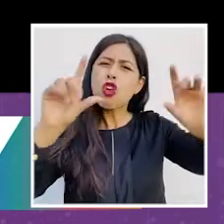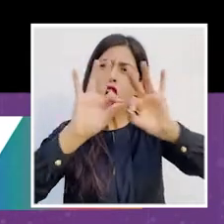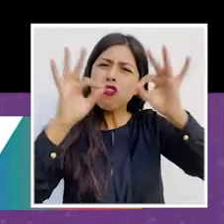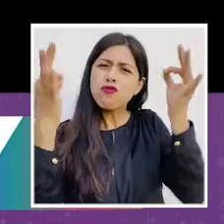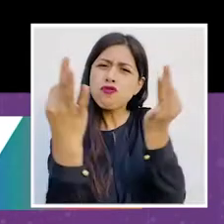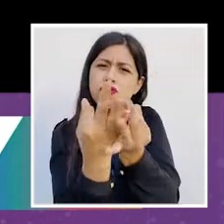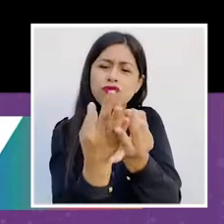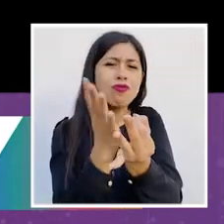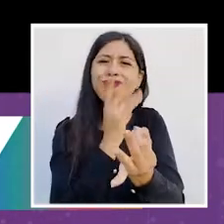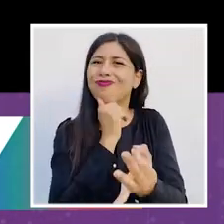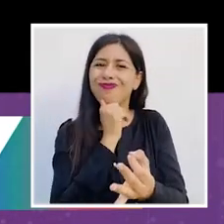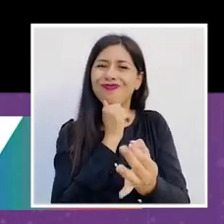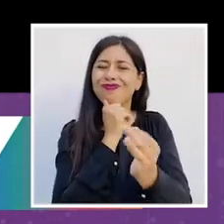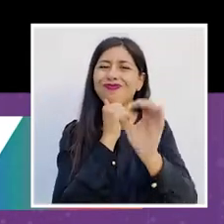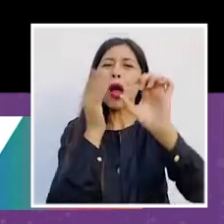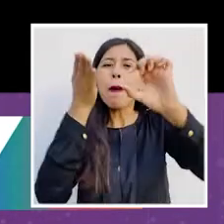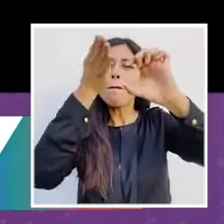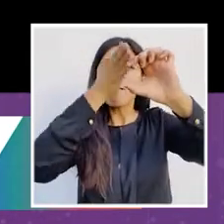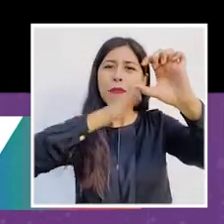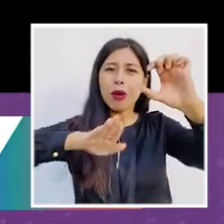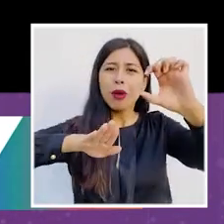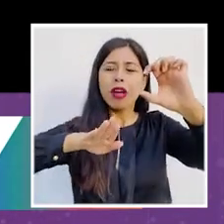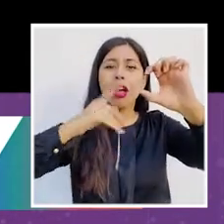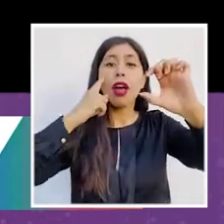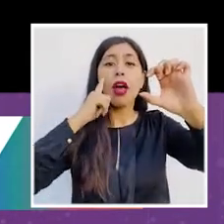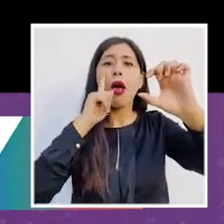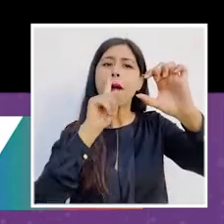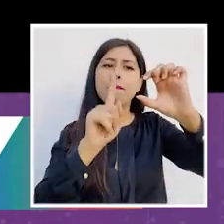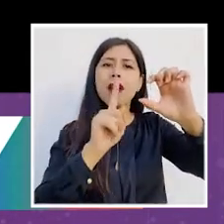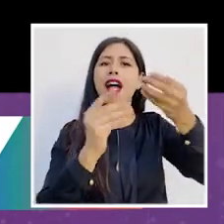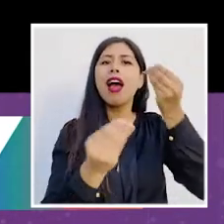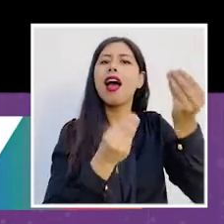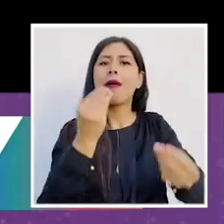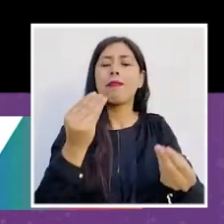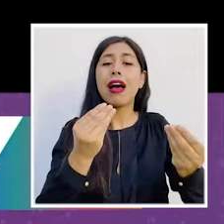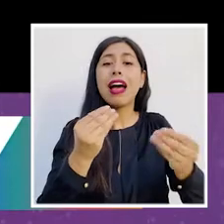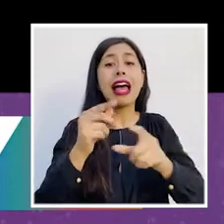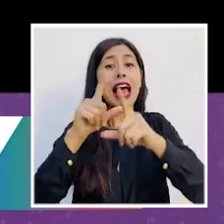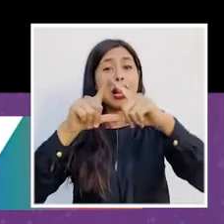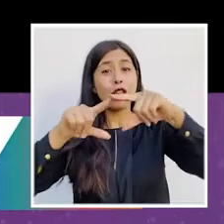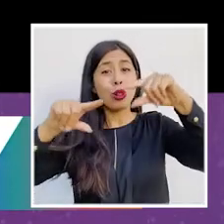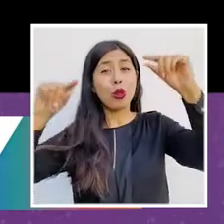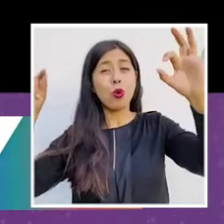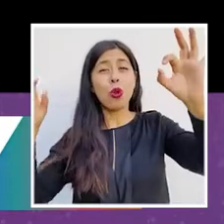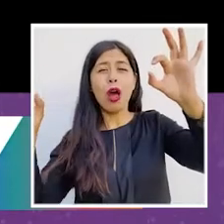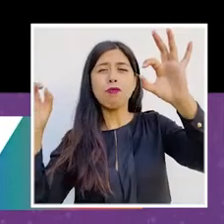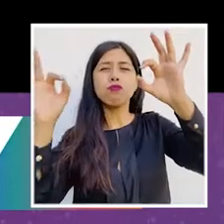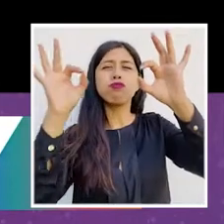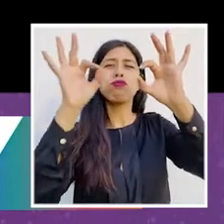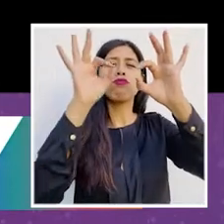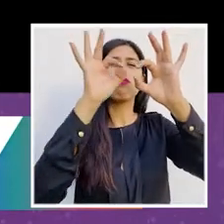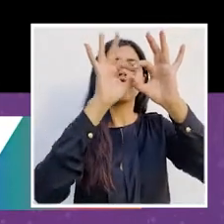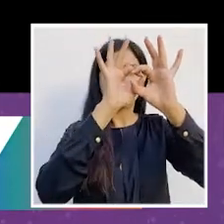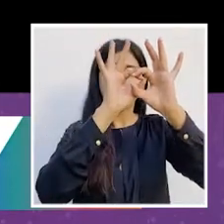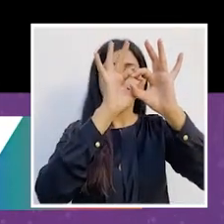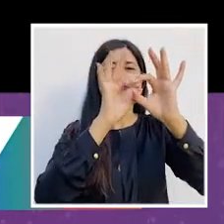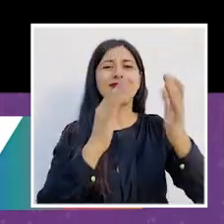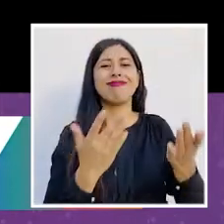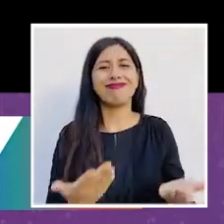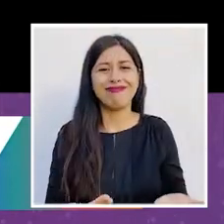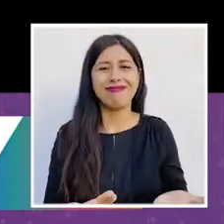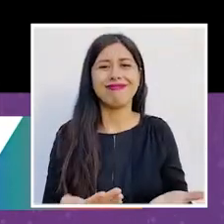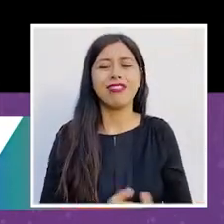le falta un pedazo, aparentemente. Y en realidad es simplemente que la luna se interpuso delante del Sol.